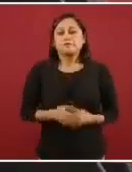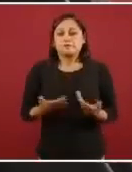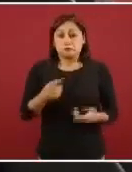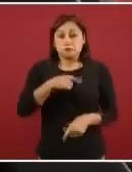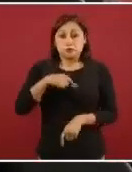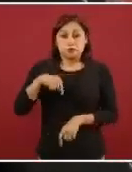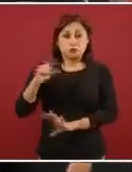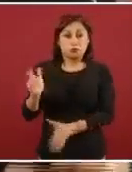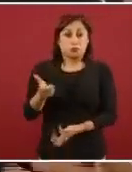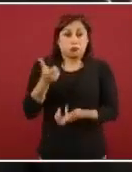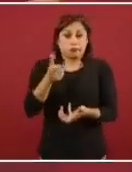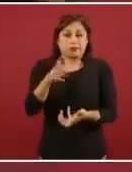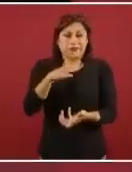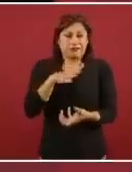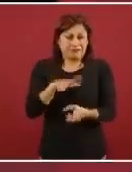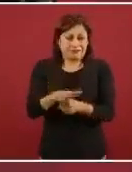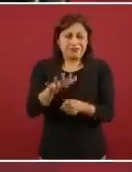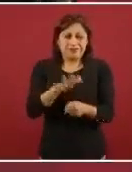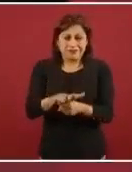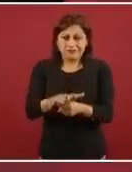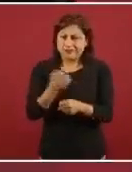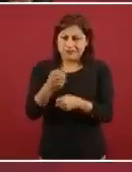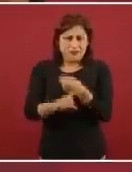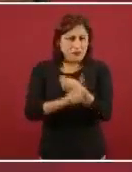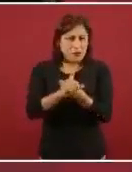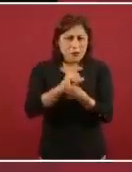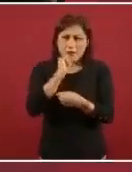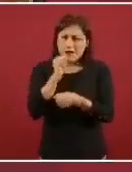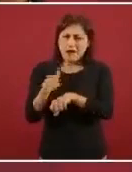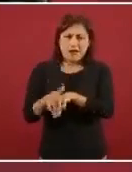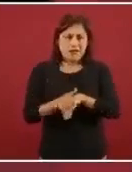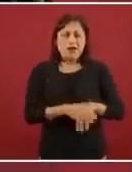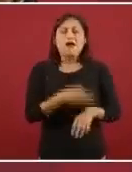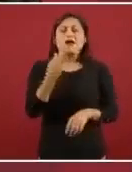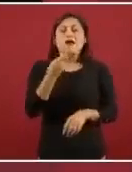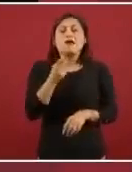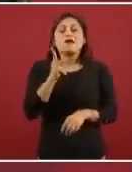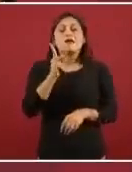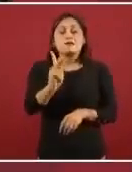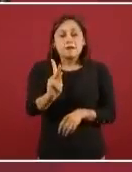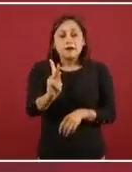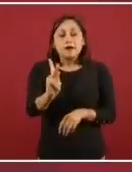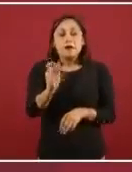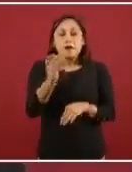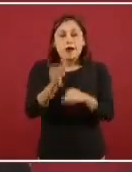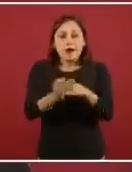presupuesto, pero se están formando